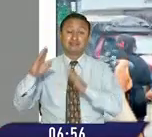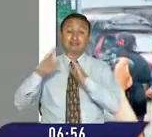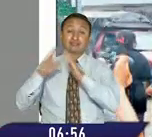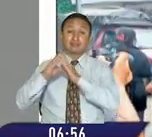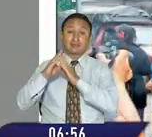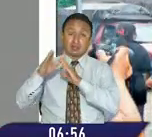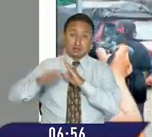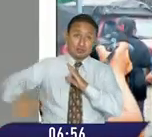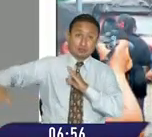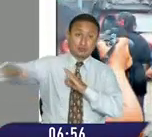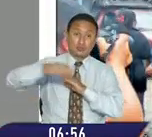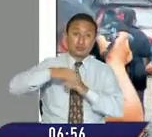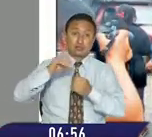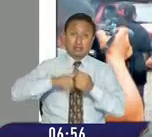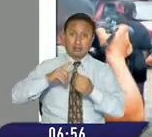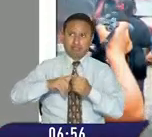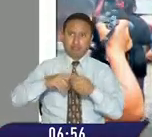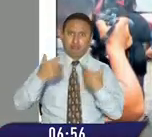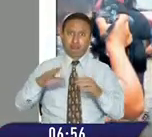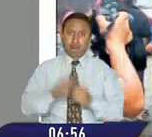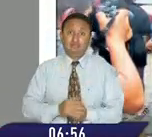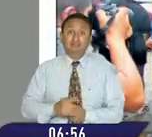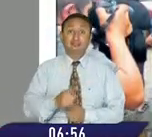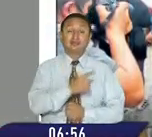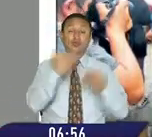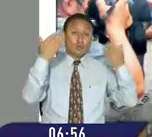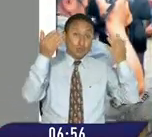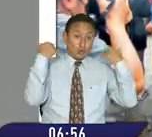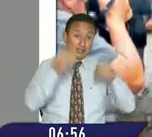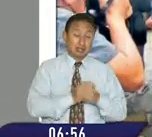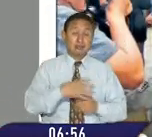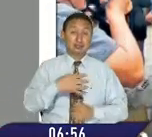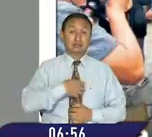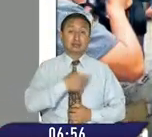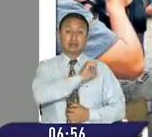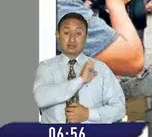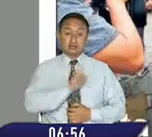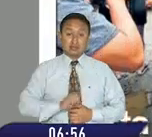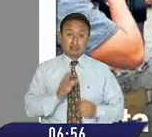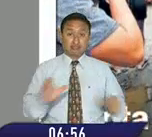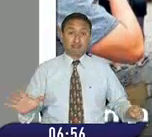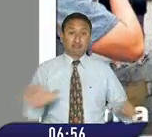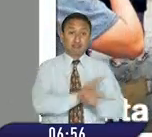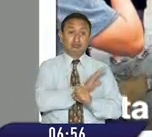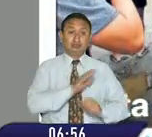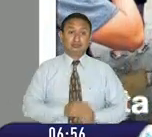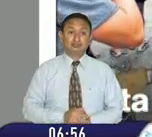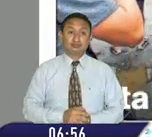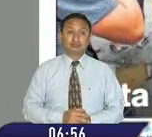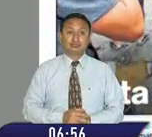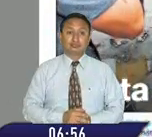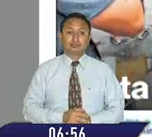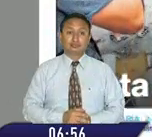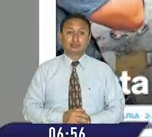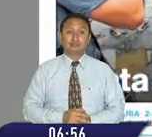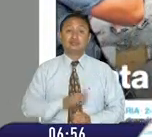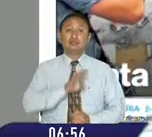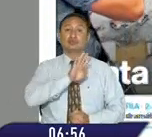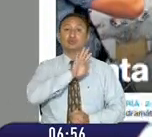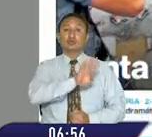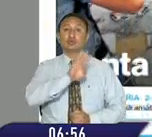en la ciudad de Quito, el clásico del astillero, se jugará con estadio llena. Lenta entrega de los